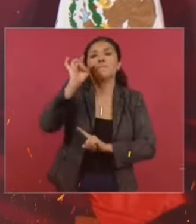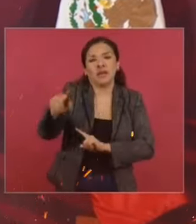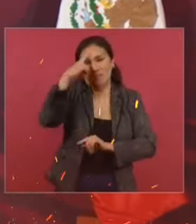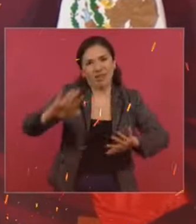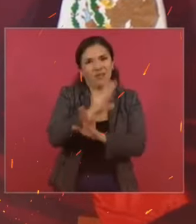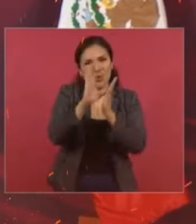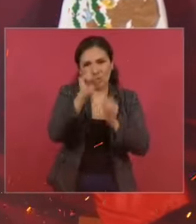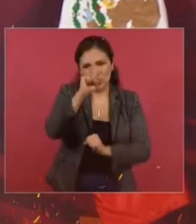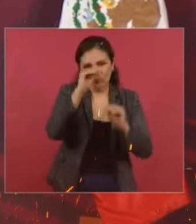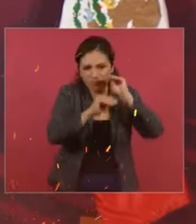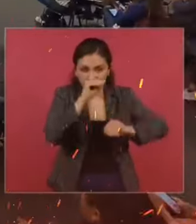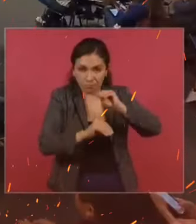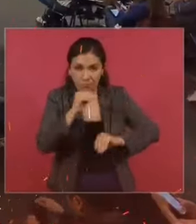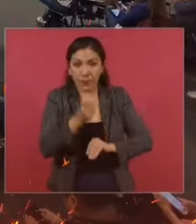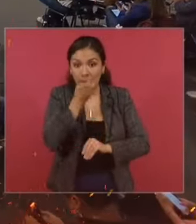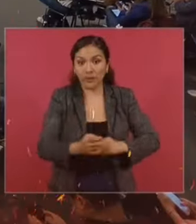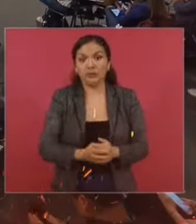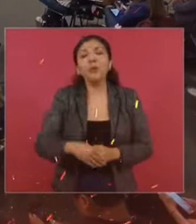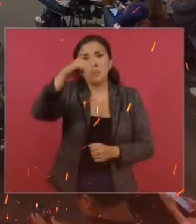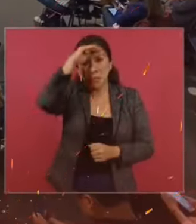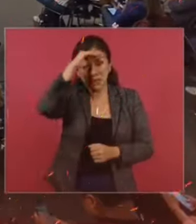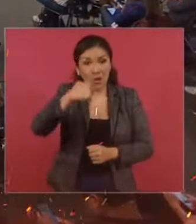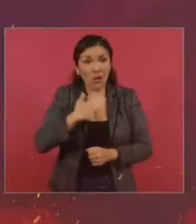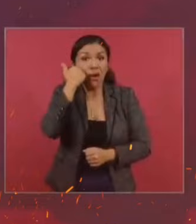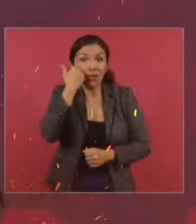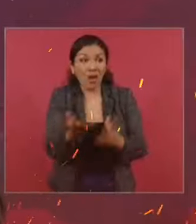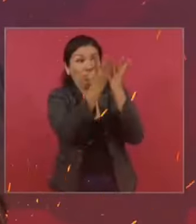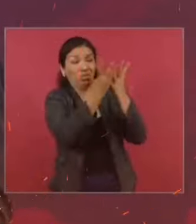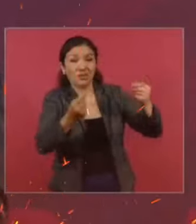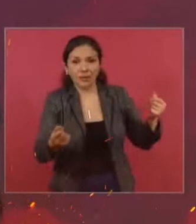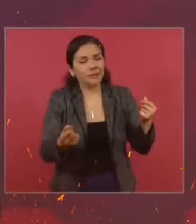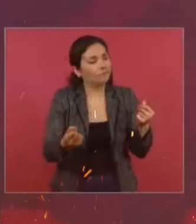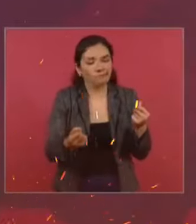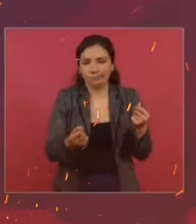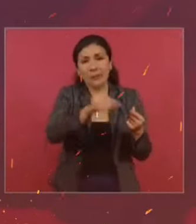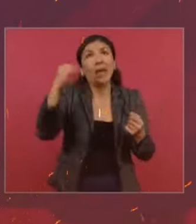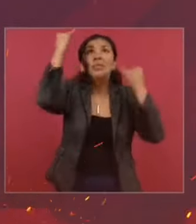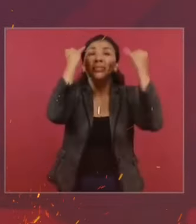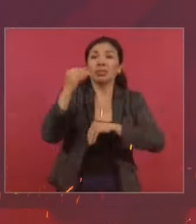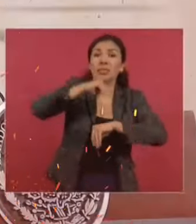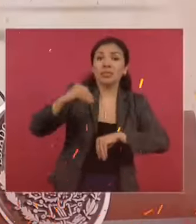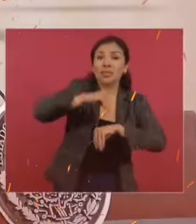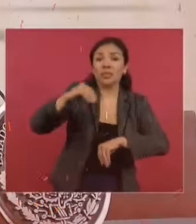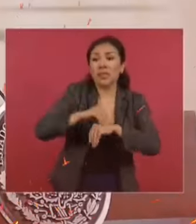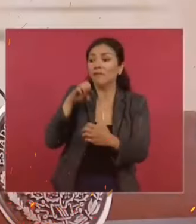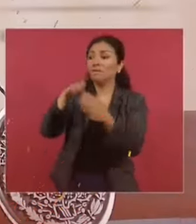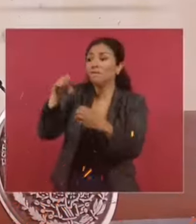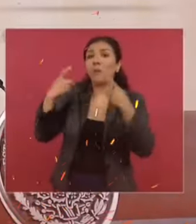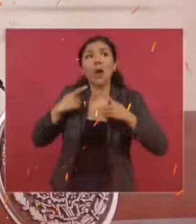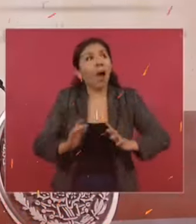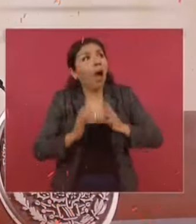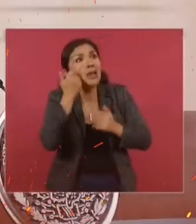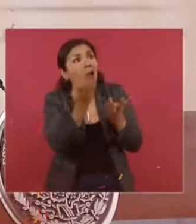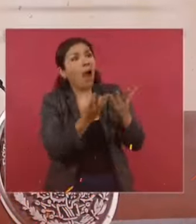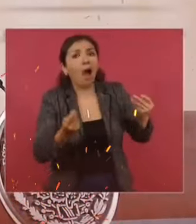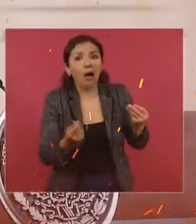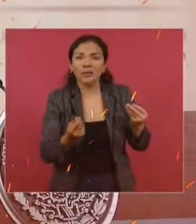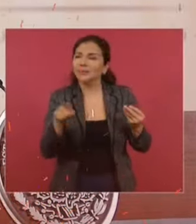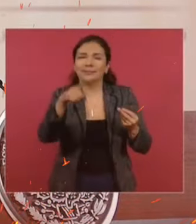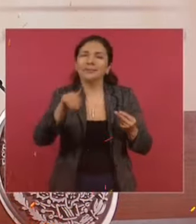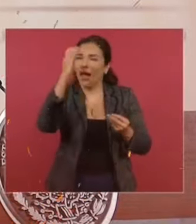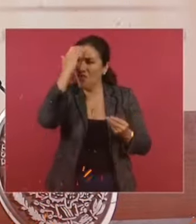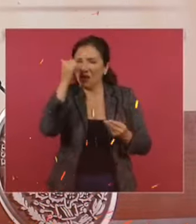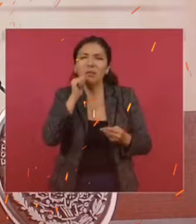constitucional. Y no es desaparecer, para que no empiecen a engañar, ¿no?, con su